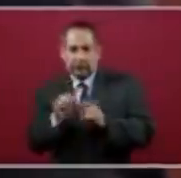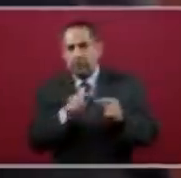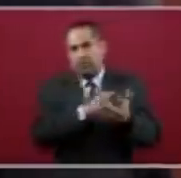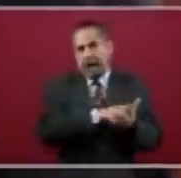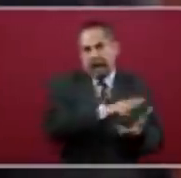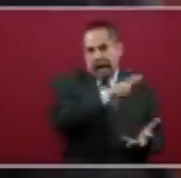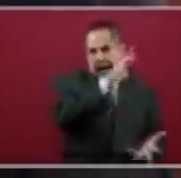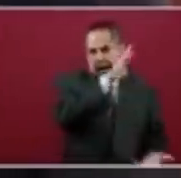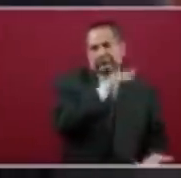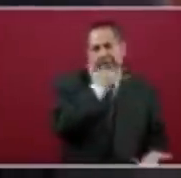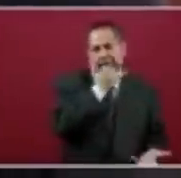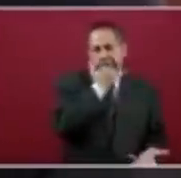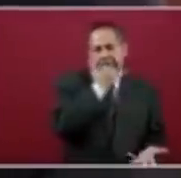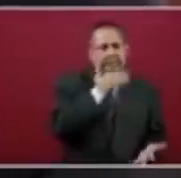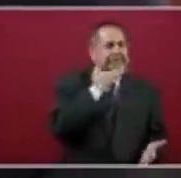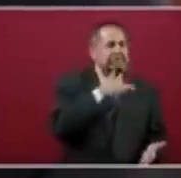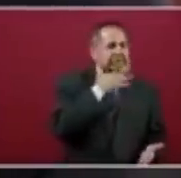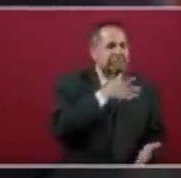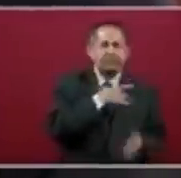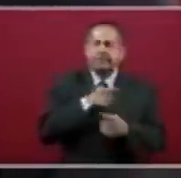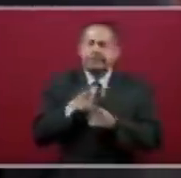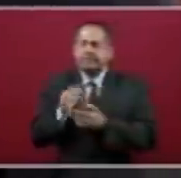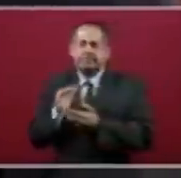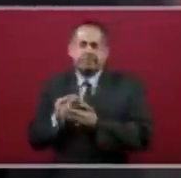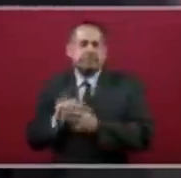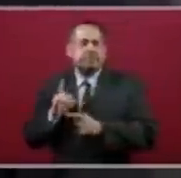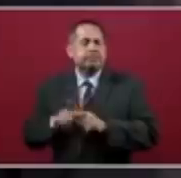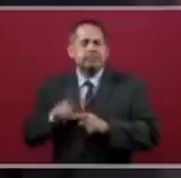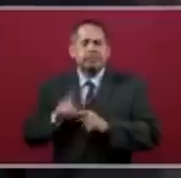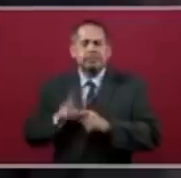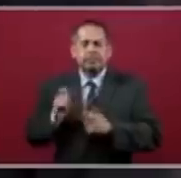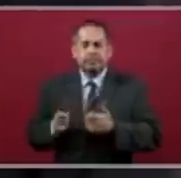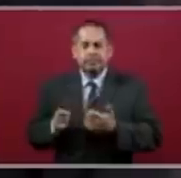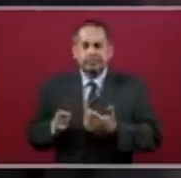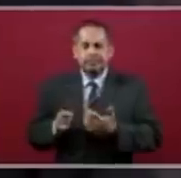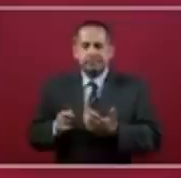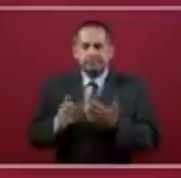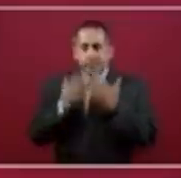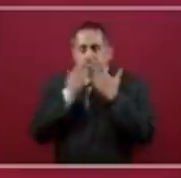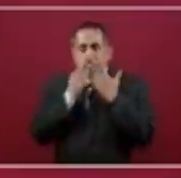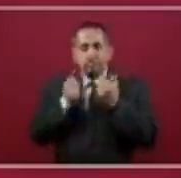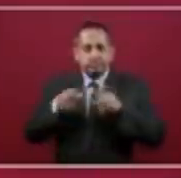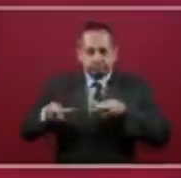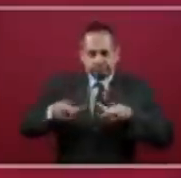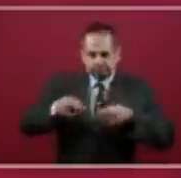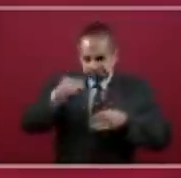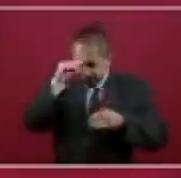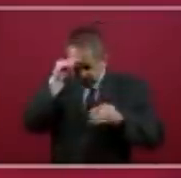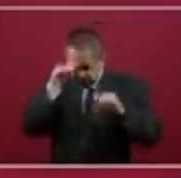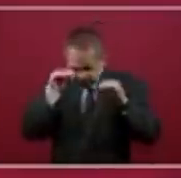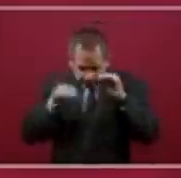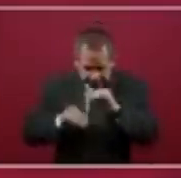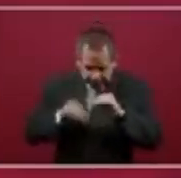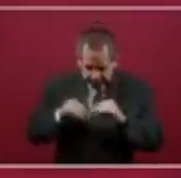con la corrupción, desde luego, fue el de la falta de planeación.